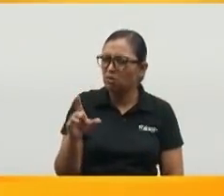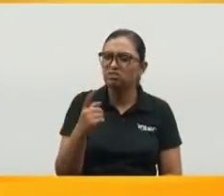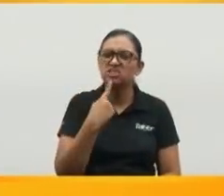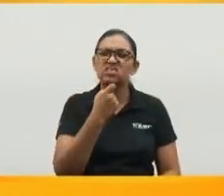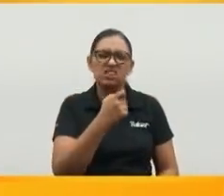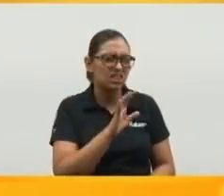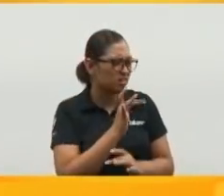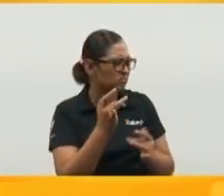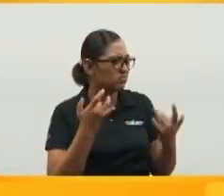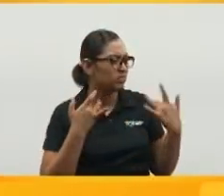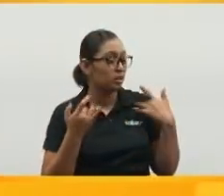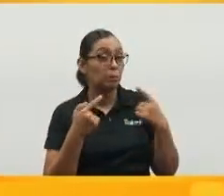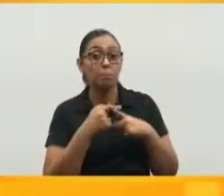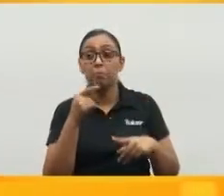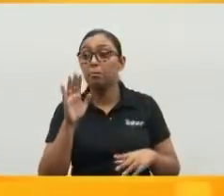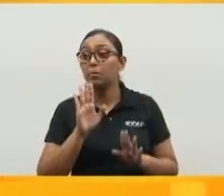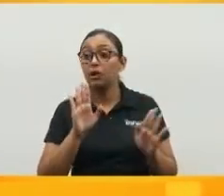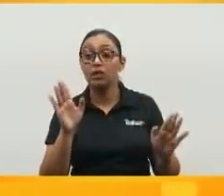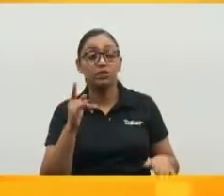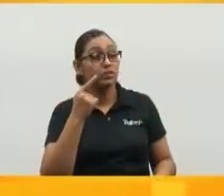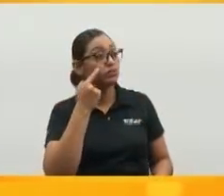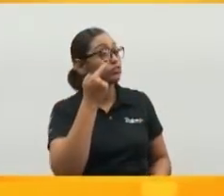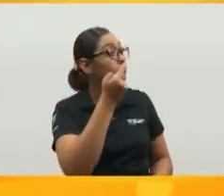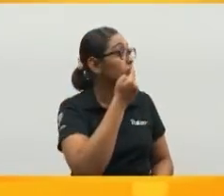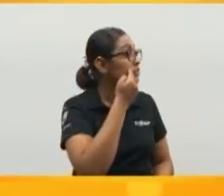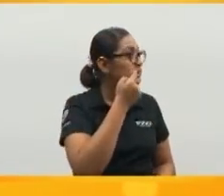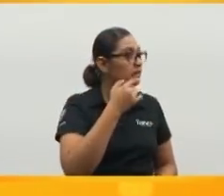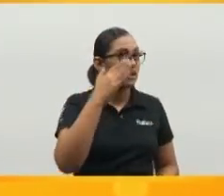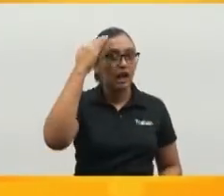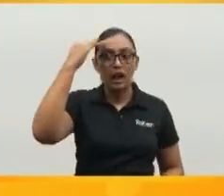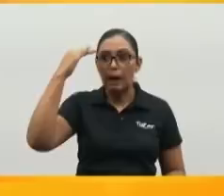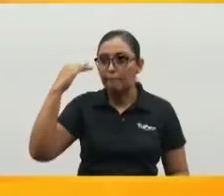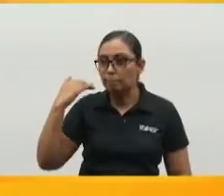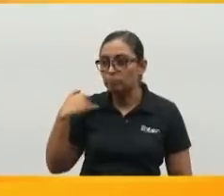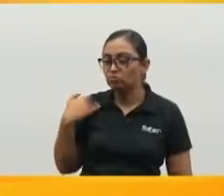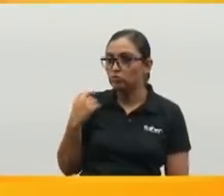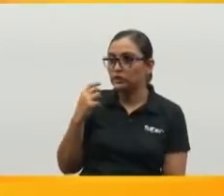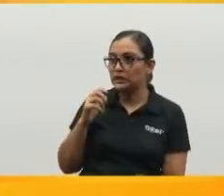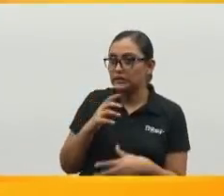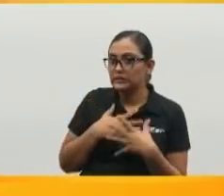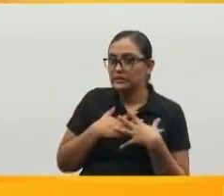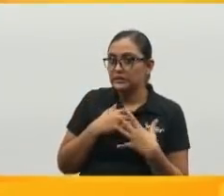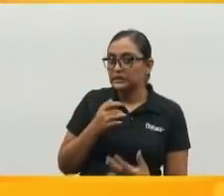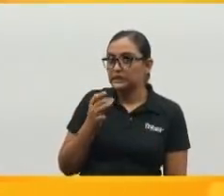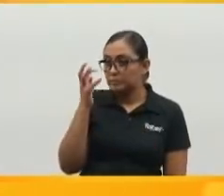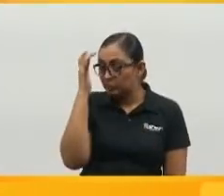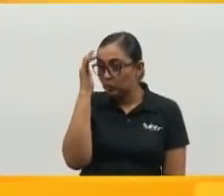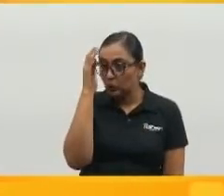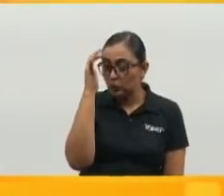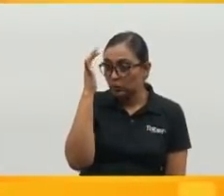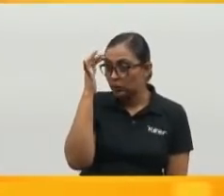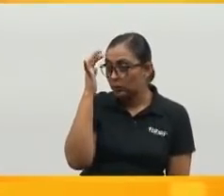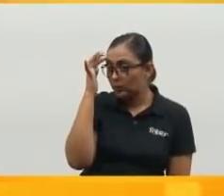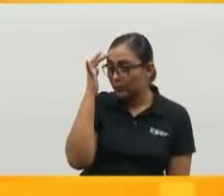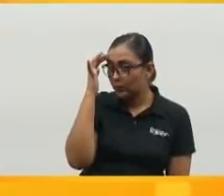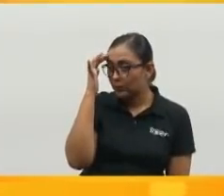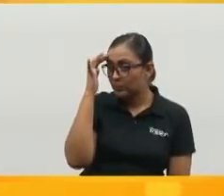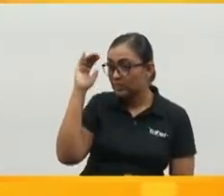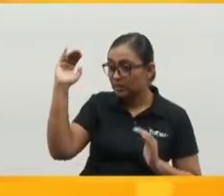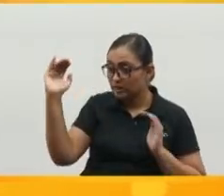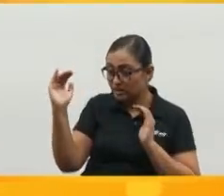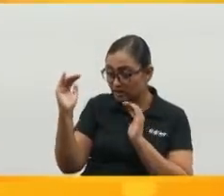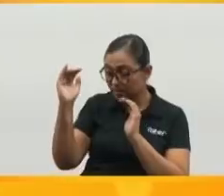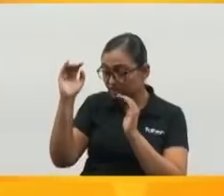esto. Entonces la mujer temiendo y temblando, sabiendo lo que ella había o ha sido hecho, vino y se